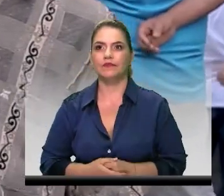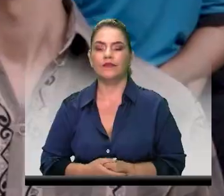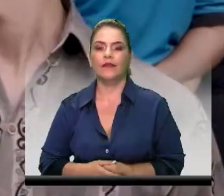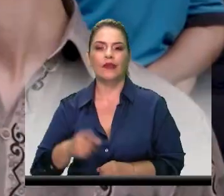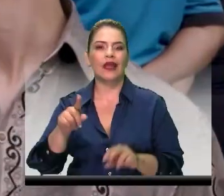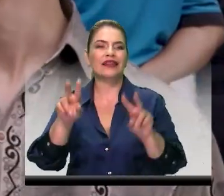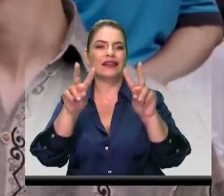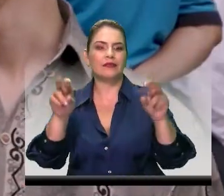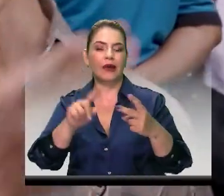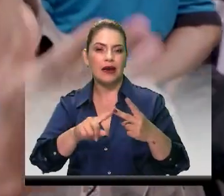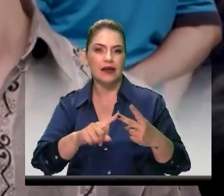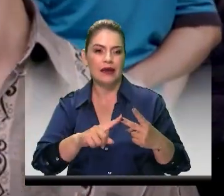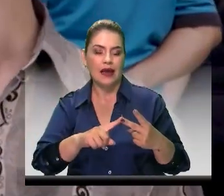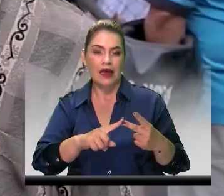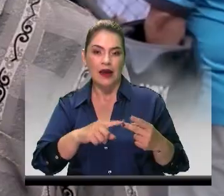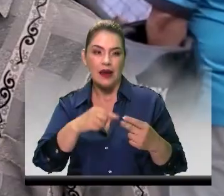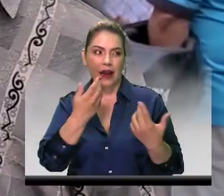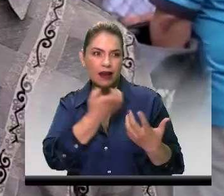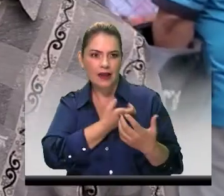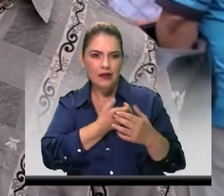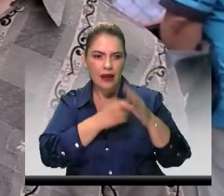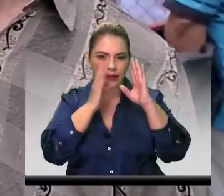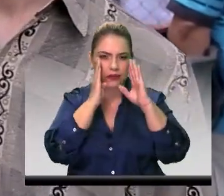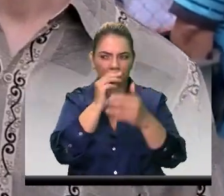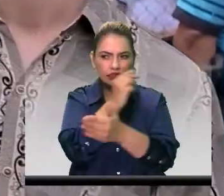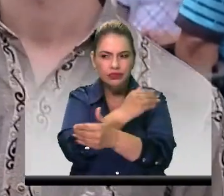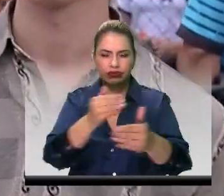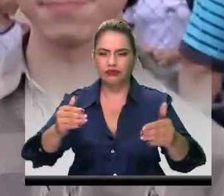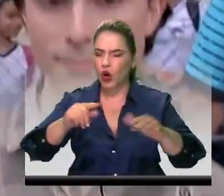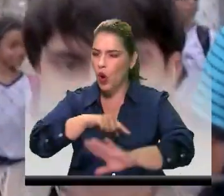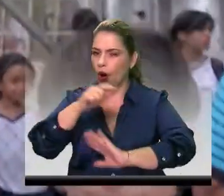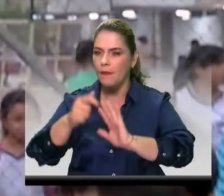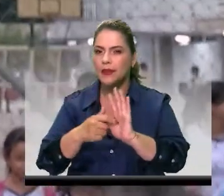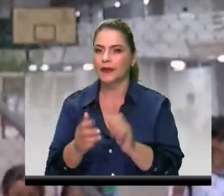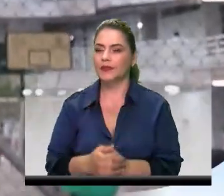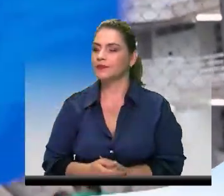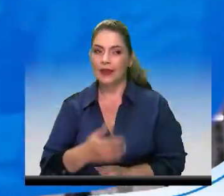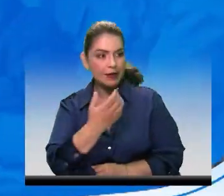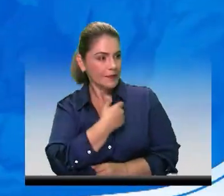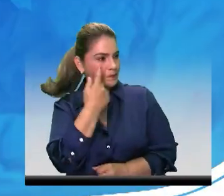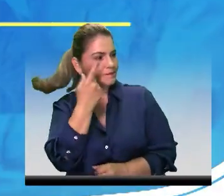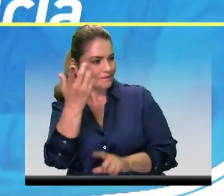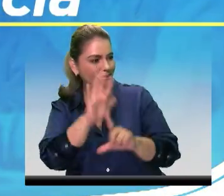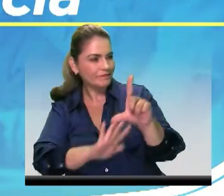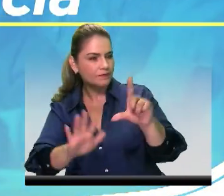los niños. Alcalde, te invito a que hagamos esta nota. Vamos a dar la nota.